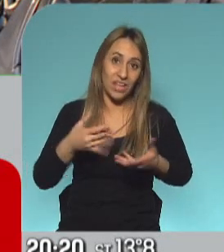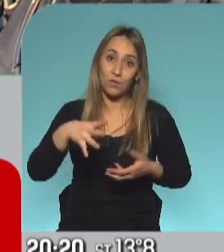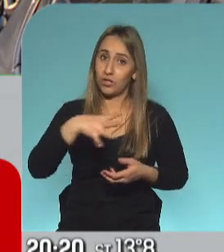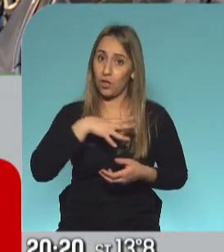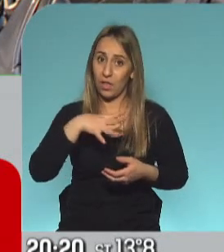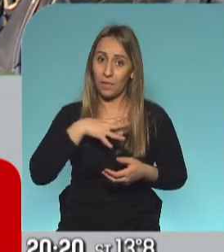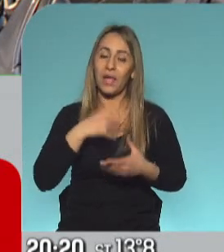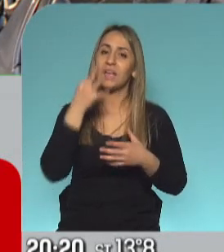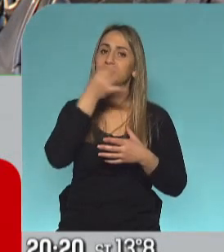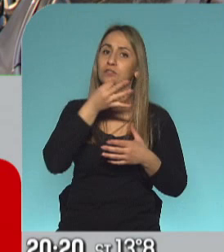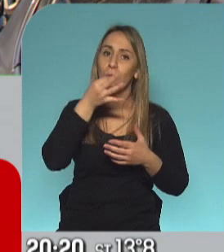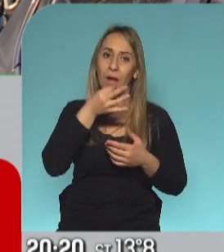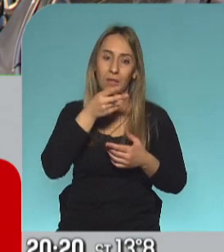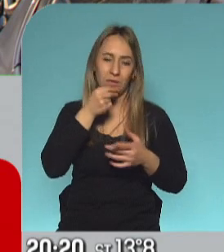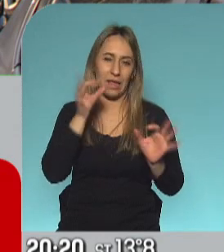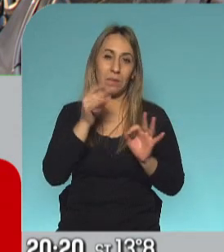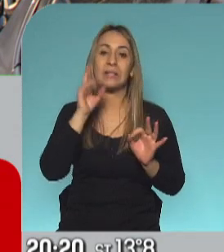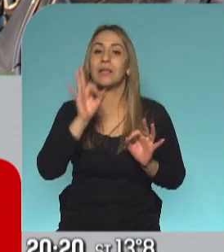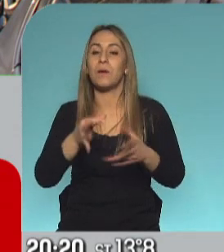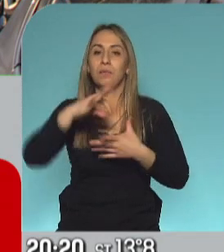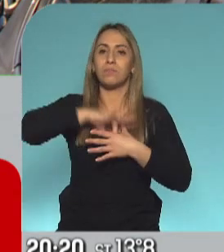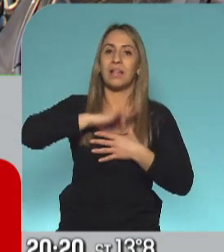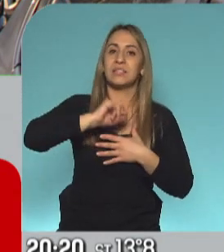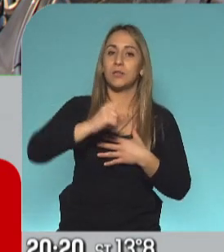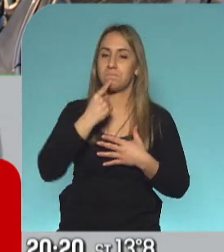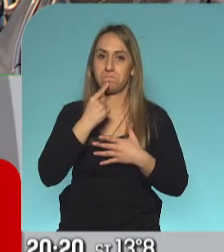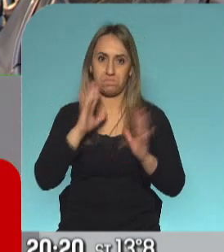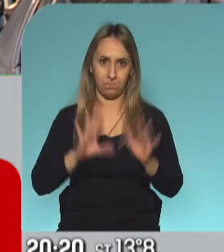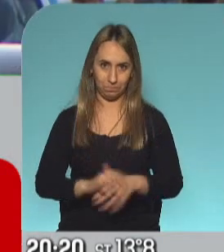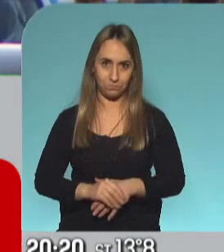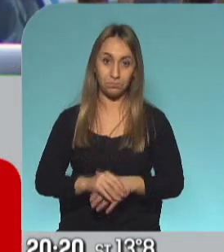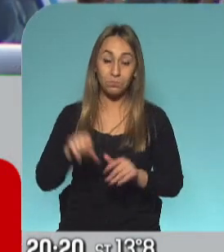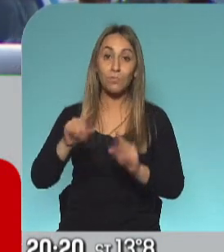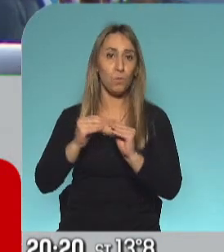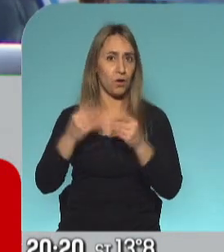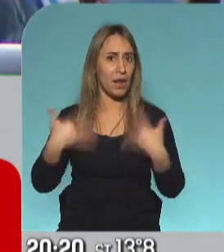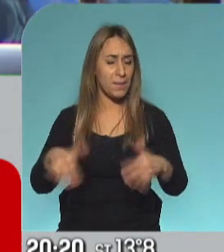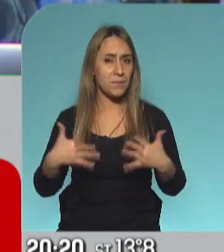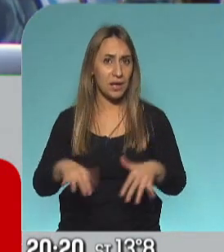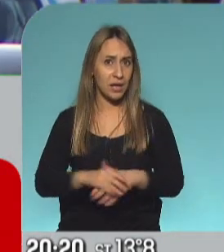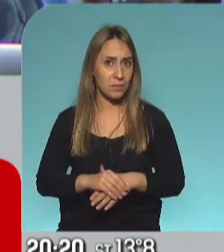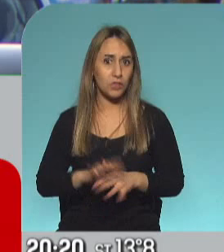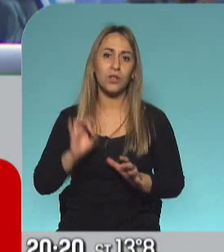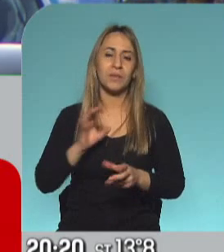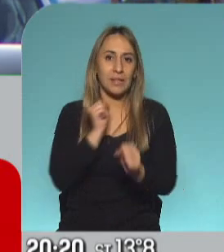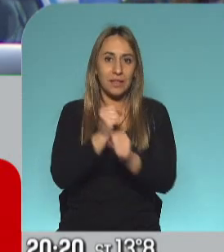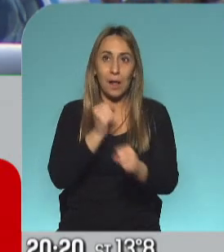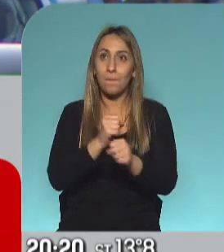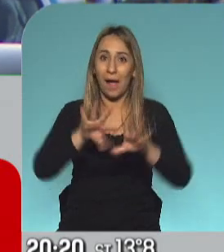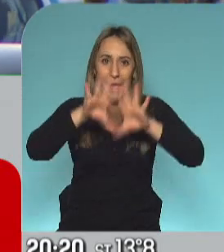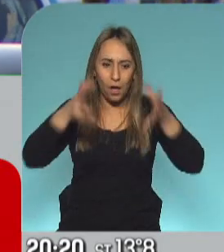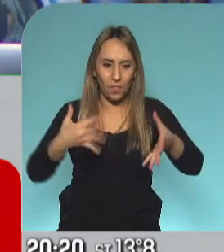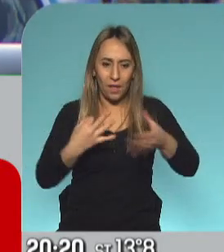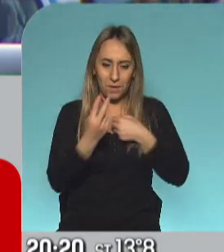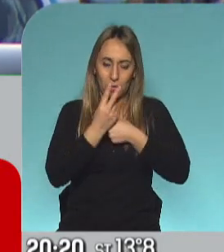hecho un hisopado para saber si están infectados. Pero ese es un serio problema, porque no solo uno tiene que cuidarse en el trabajo, sino que tiene que